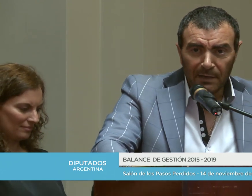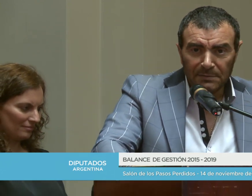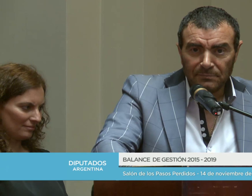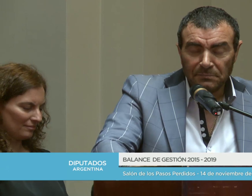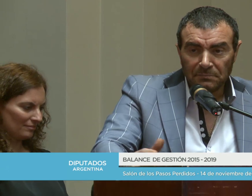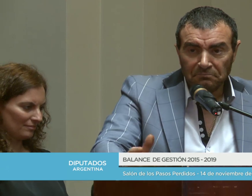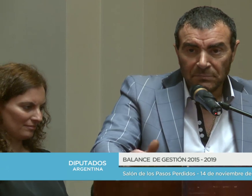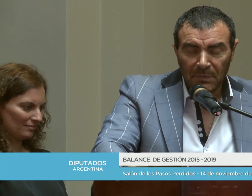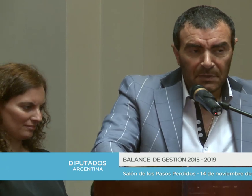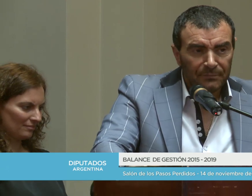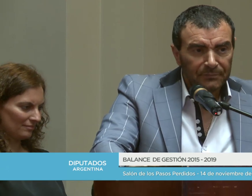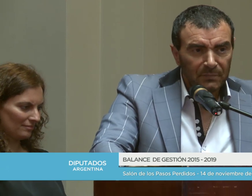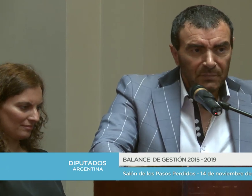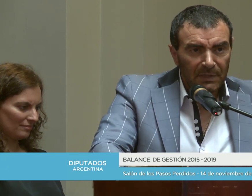un día